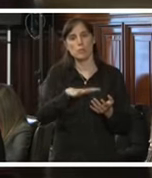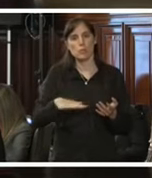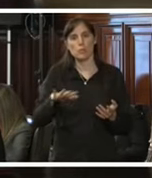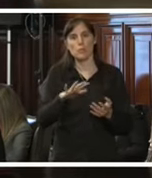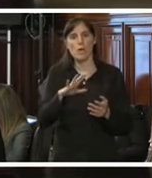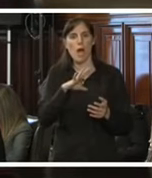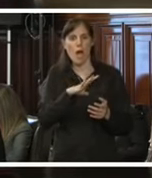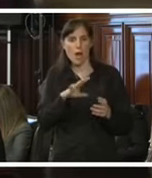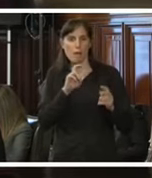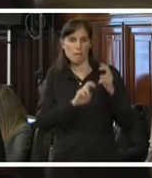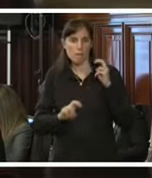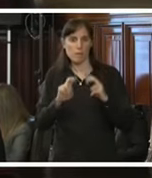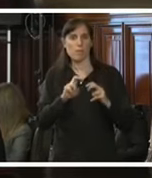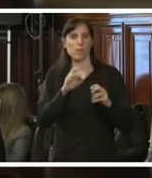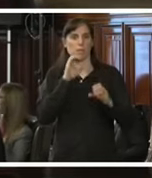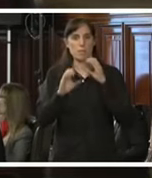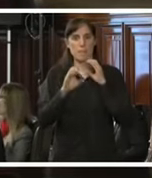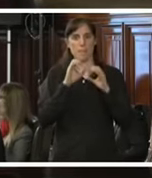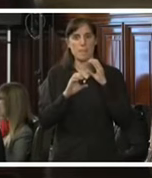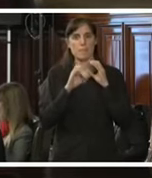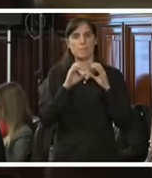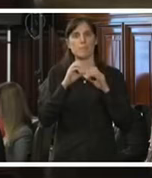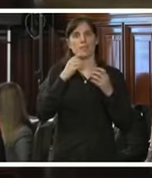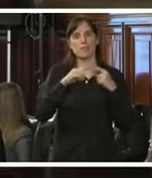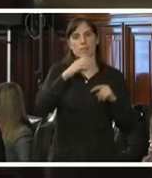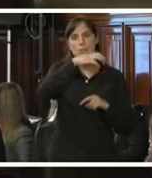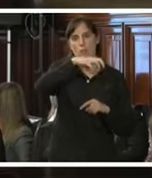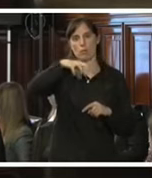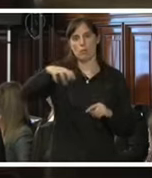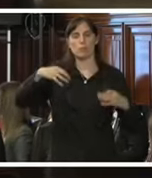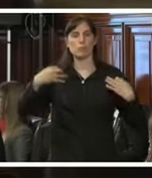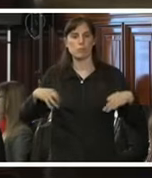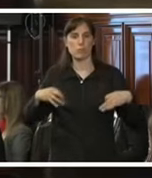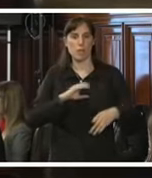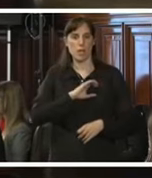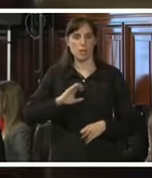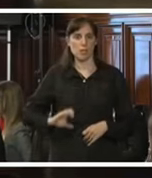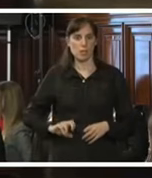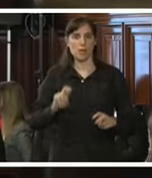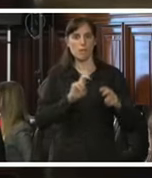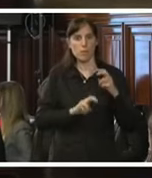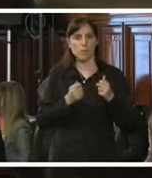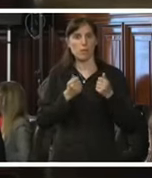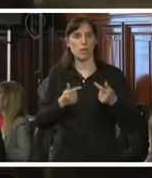de medios de comunicación que generan una gran presión sobre los órganos de seguridad del Estado y la necesidad de demostrar